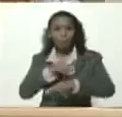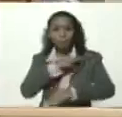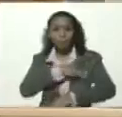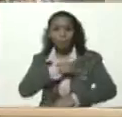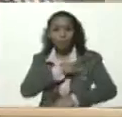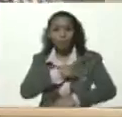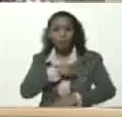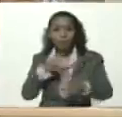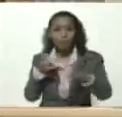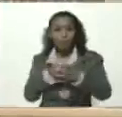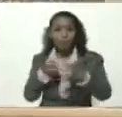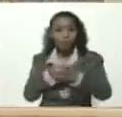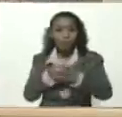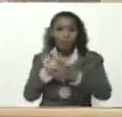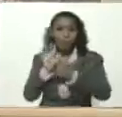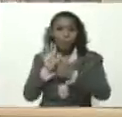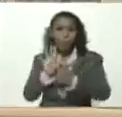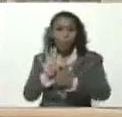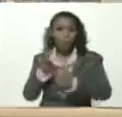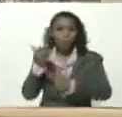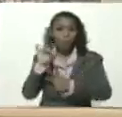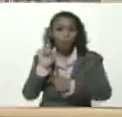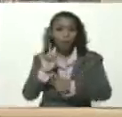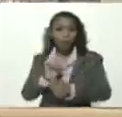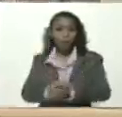grupos, paneles que están